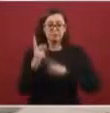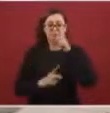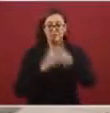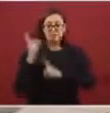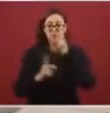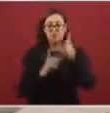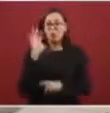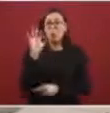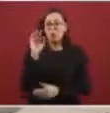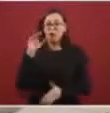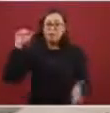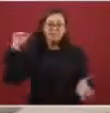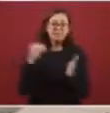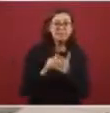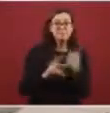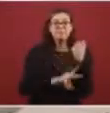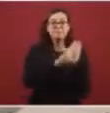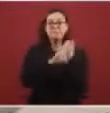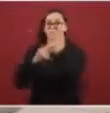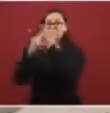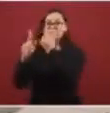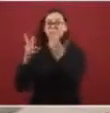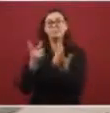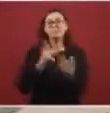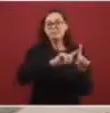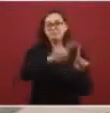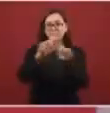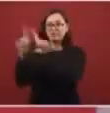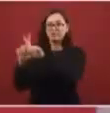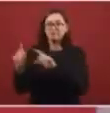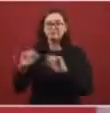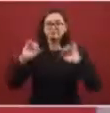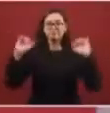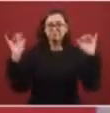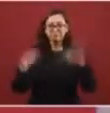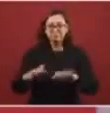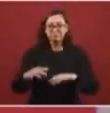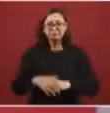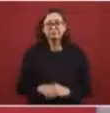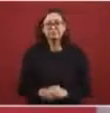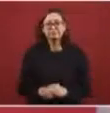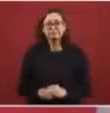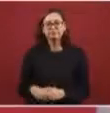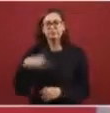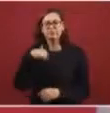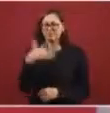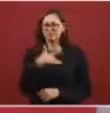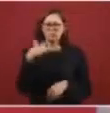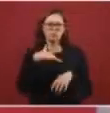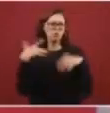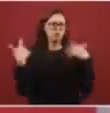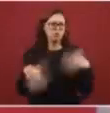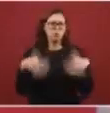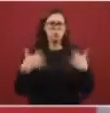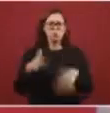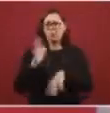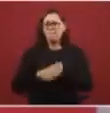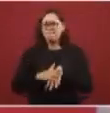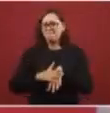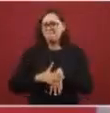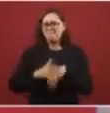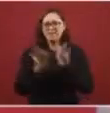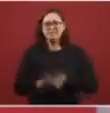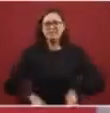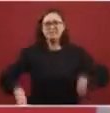Latina en 39 deportes. Como deportista, estoy segura que la máxima competencia es